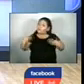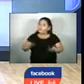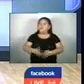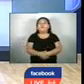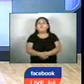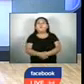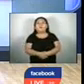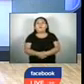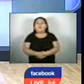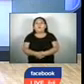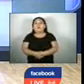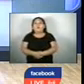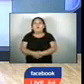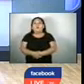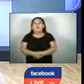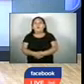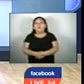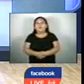escuchamos.